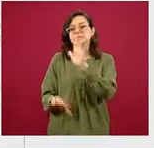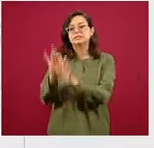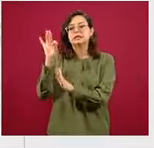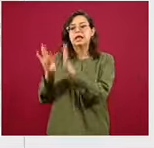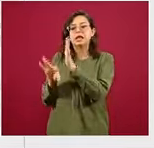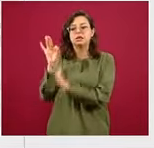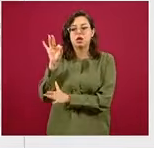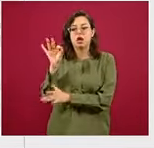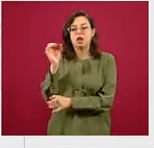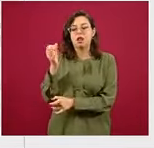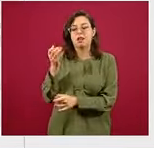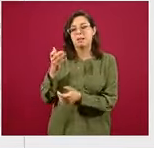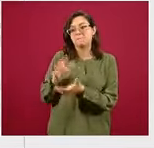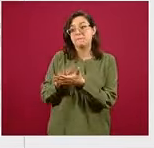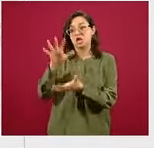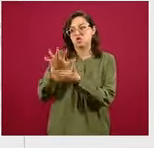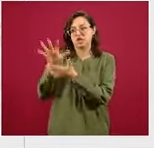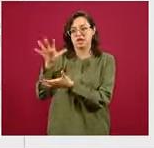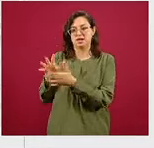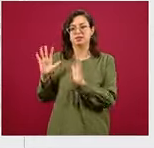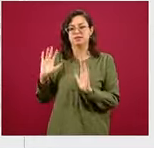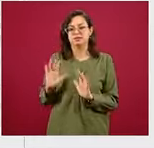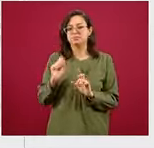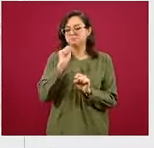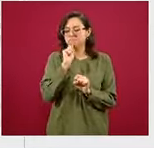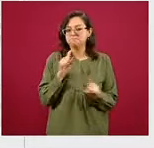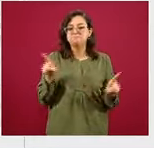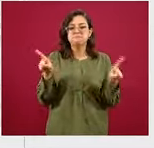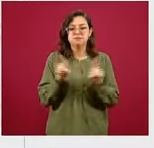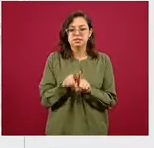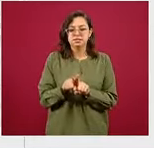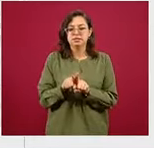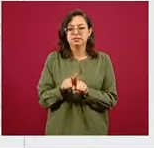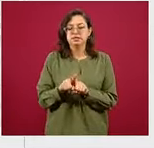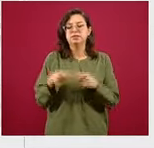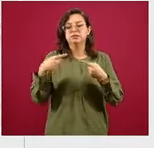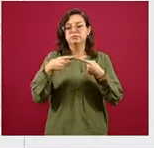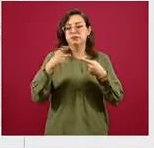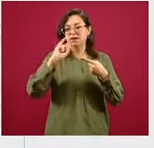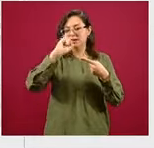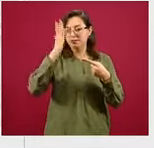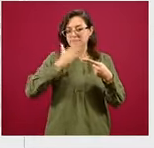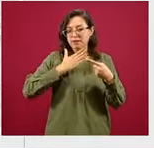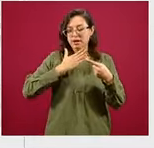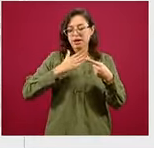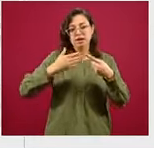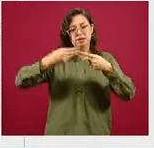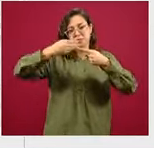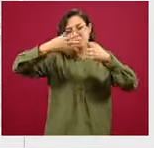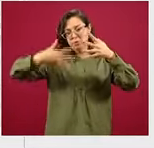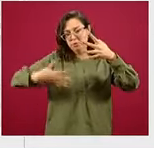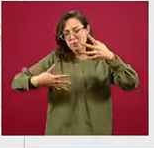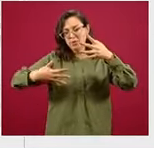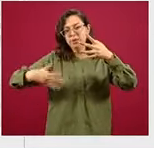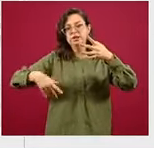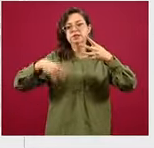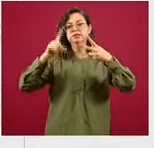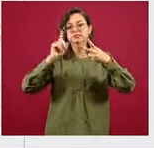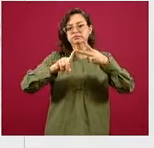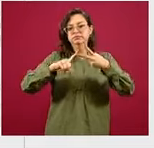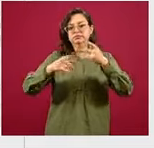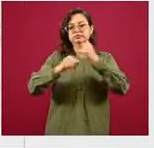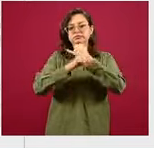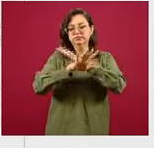el detalle. Y lo mismo, pica en este botón y está la imagen en todos esos formatos,